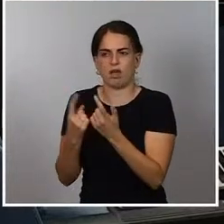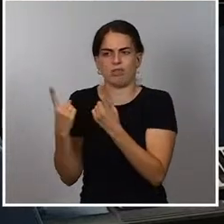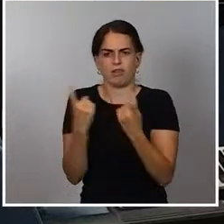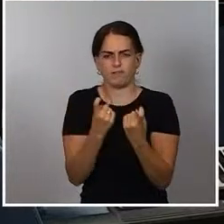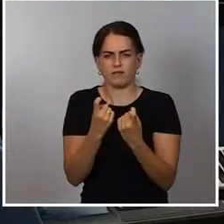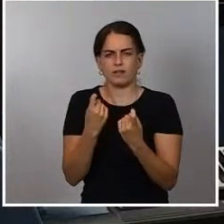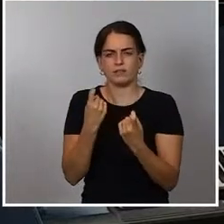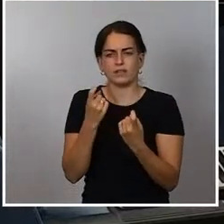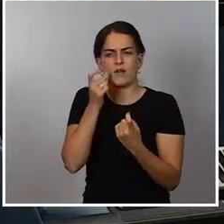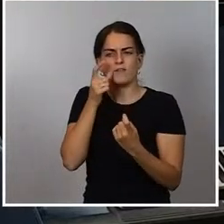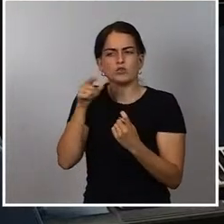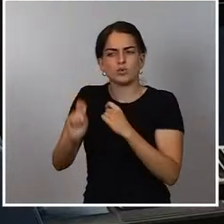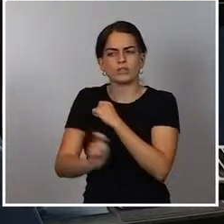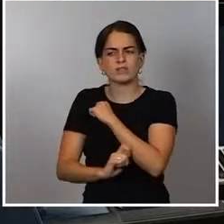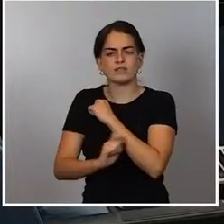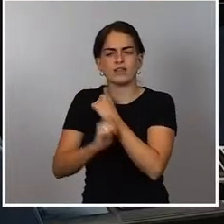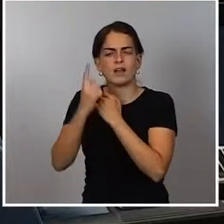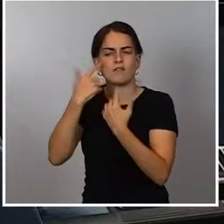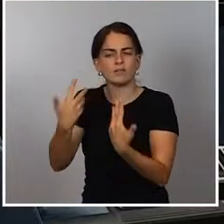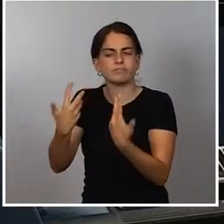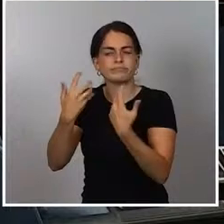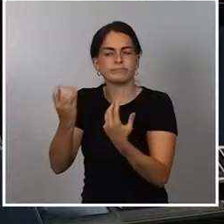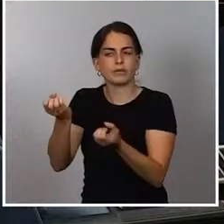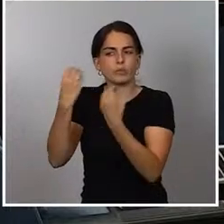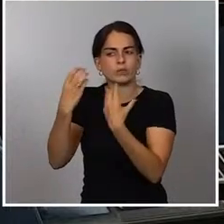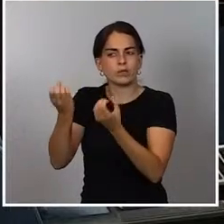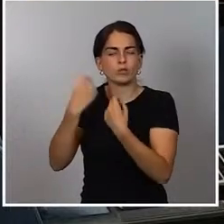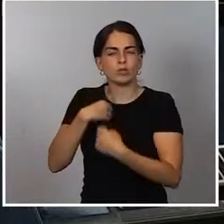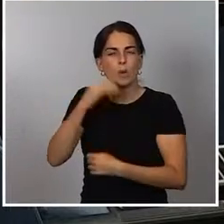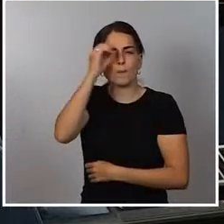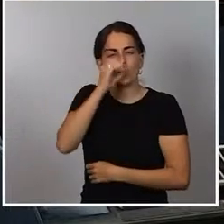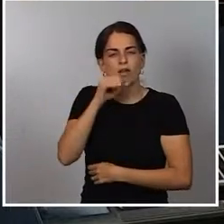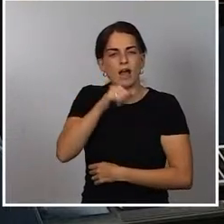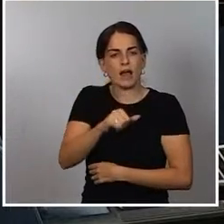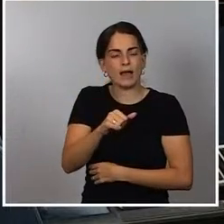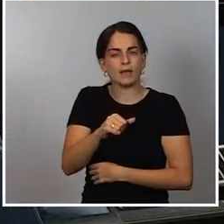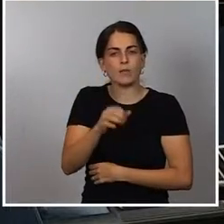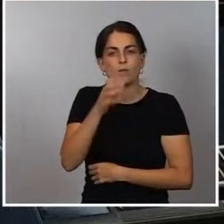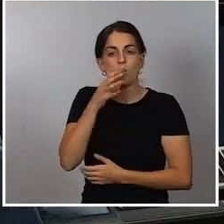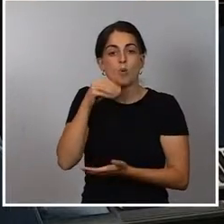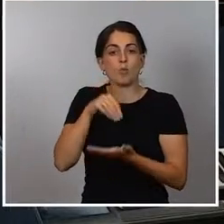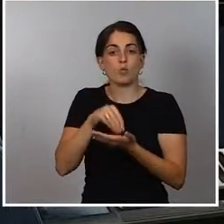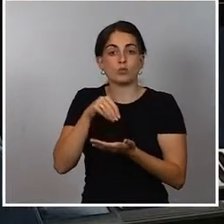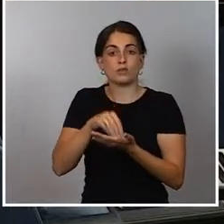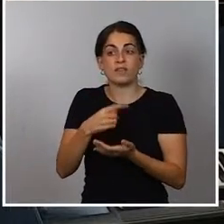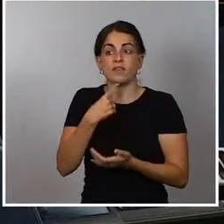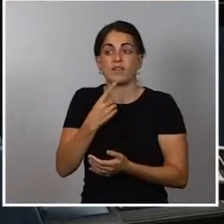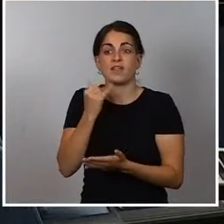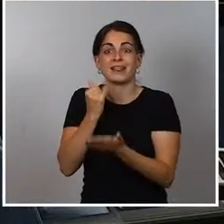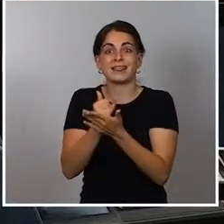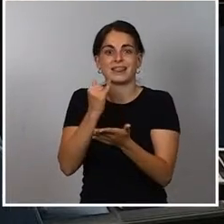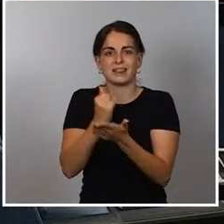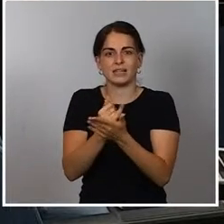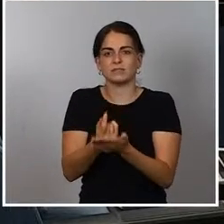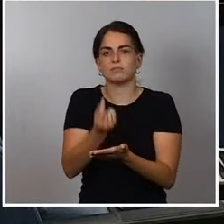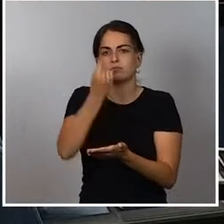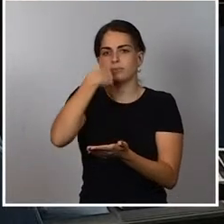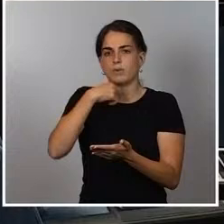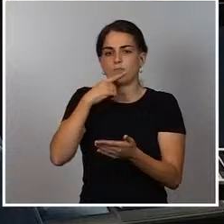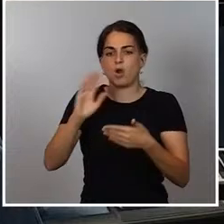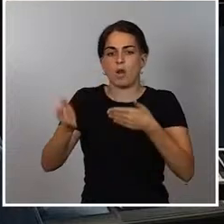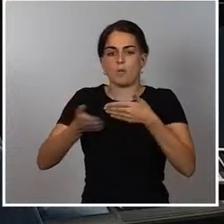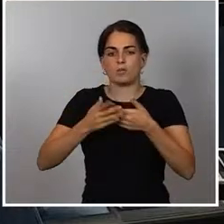estrategias no sé por ejemplo qué opina de esto que ofrecen muchos de hacer tests de antígenos incluso en la puerta de las discotecas etcétera